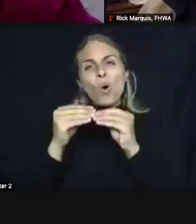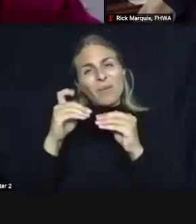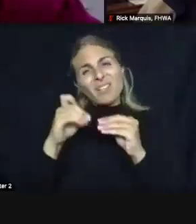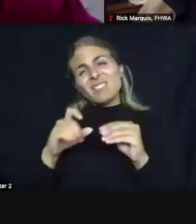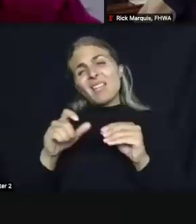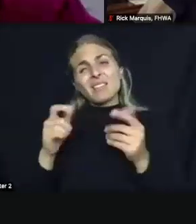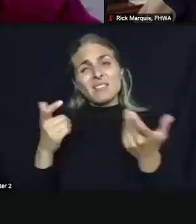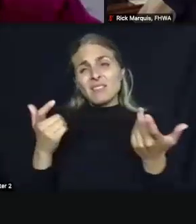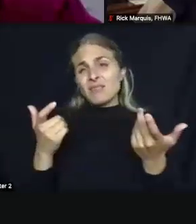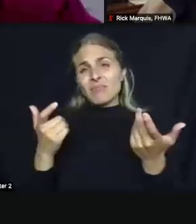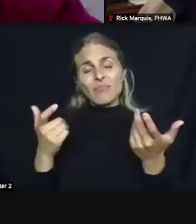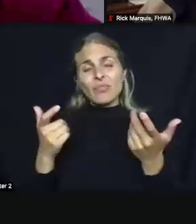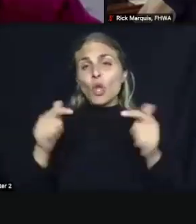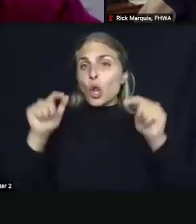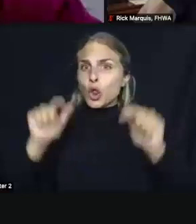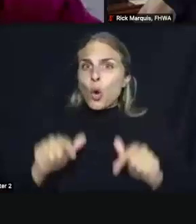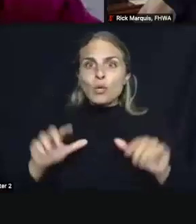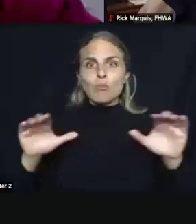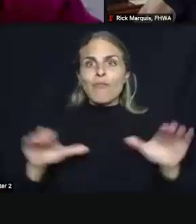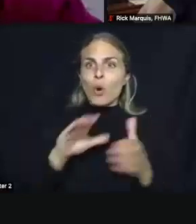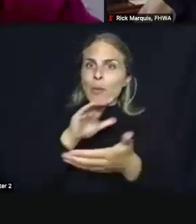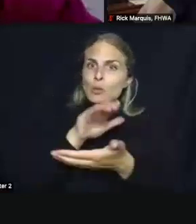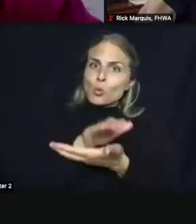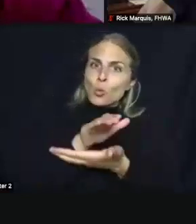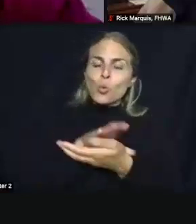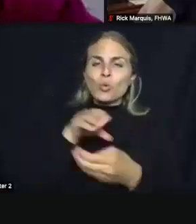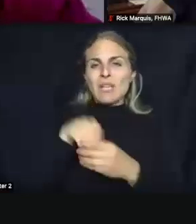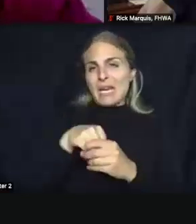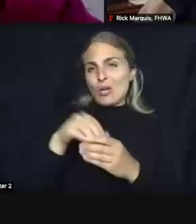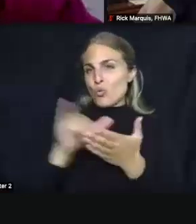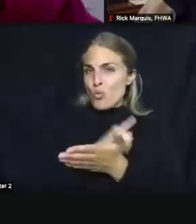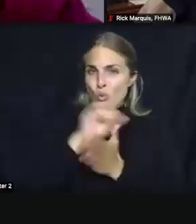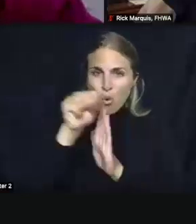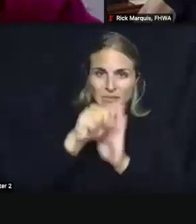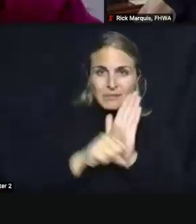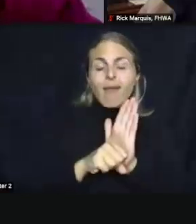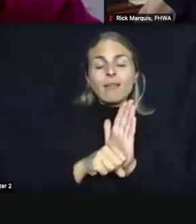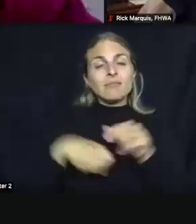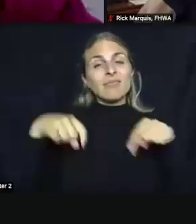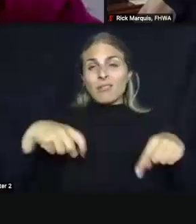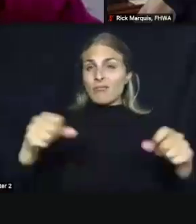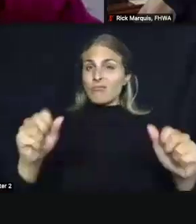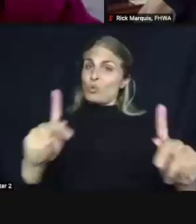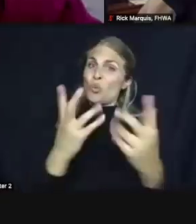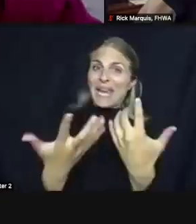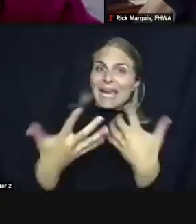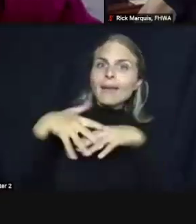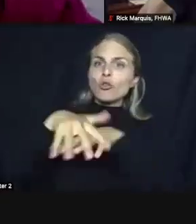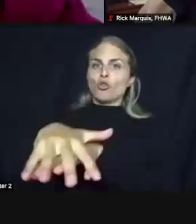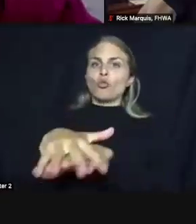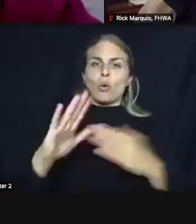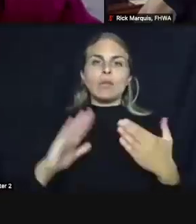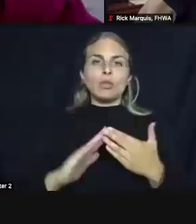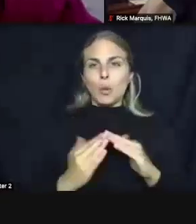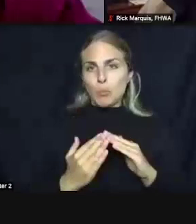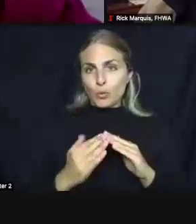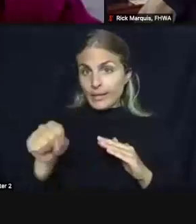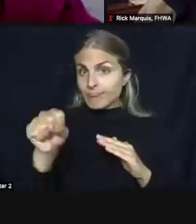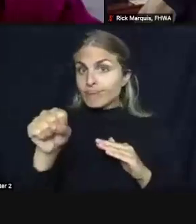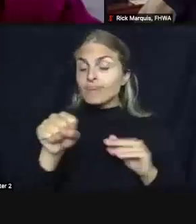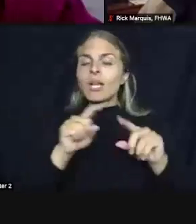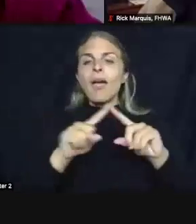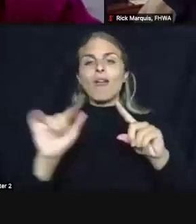impactados, porque la escuela que existe en esa zona es una escuela con